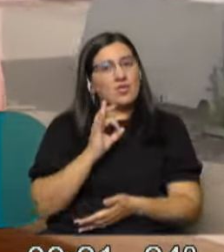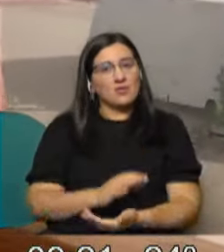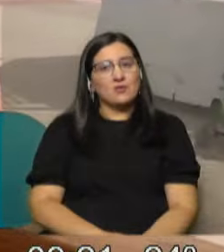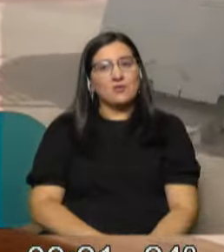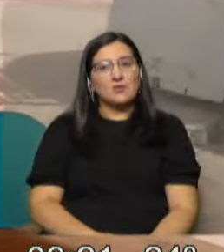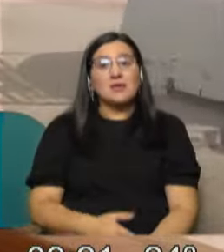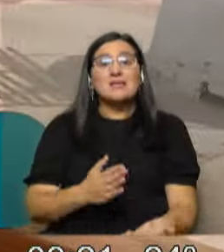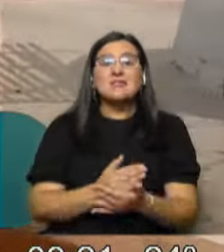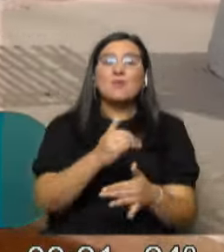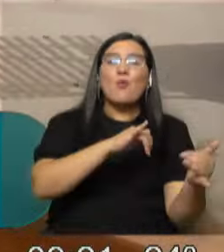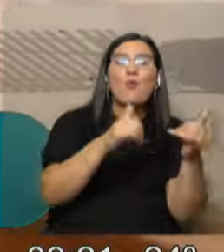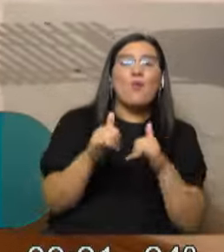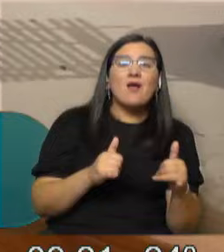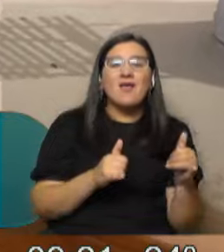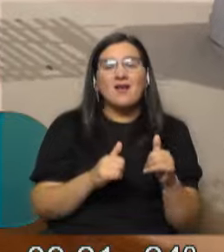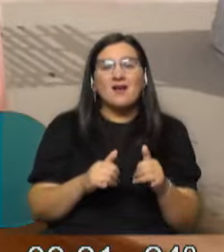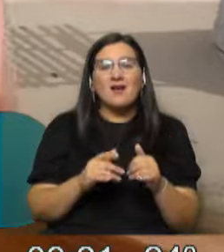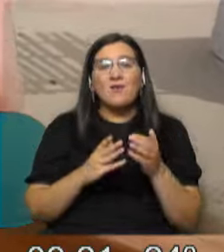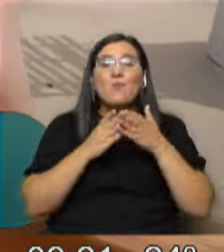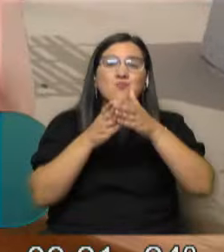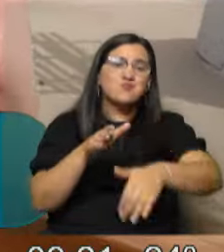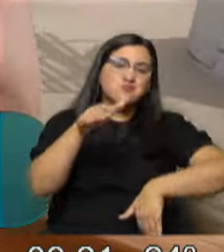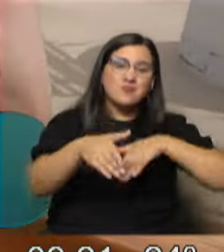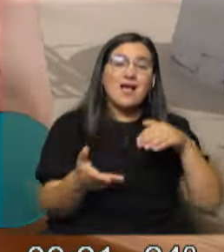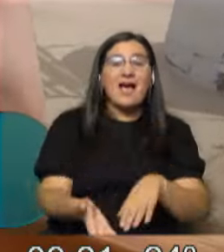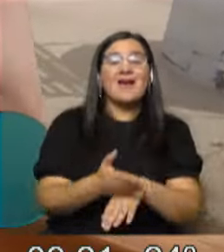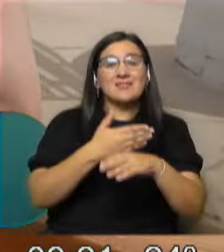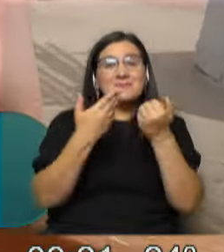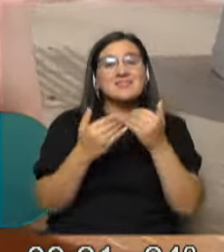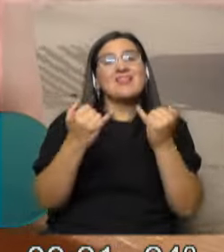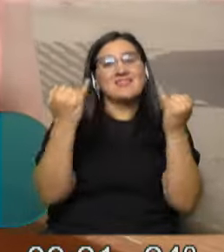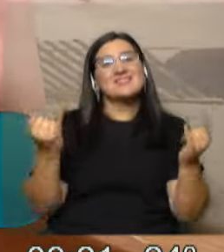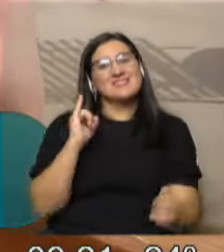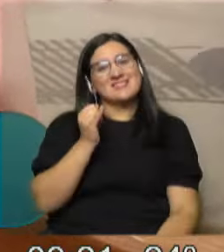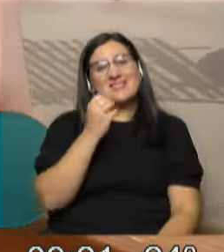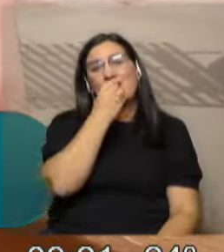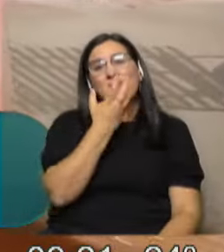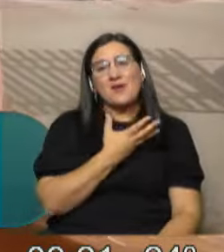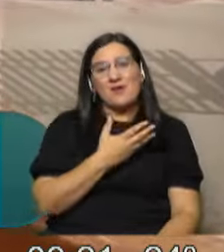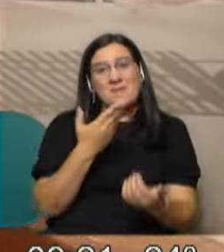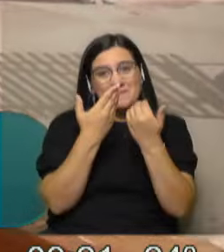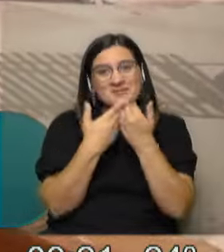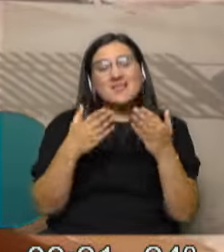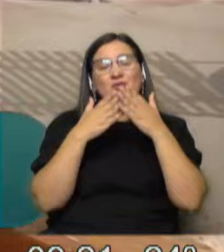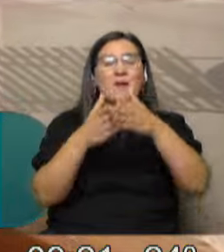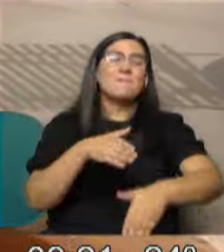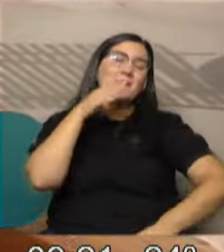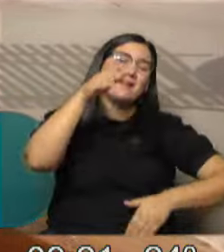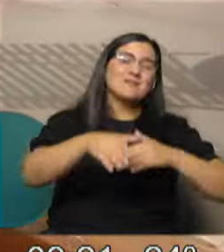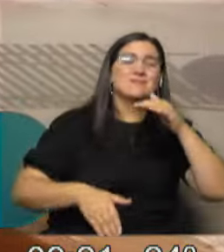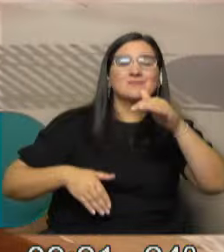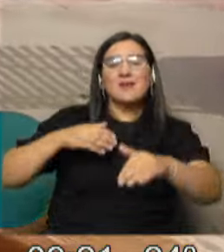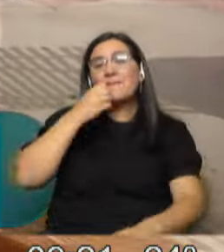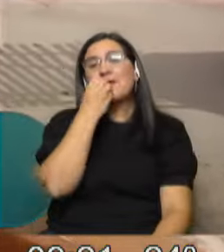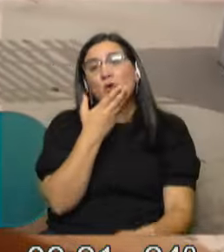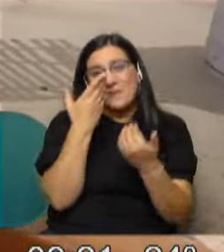bueno, siempre juega, ¿no? Un refresquito en la playa antes de arrancar el día, digamos, ¿no? Eso es lo mejor, empezar con un poquito de playa y nadar es lo mejor antes del